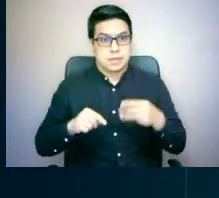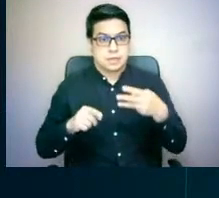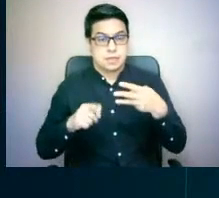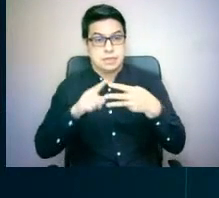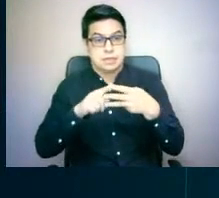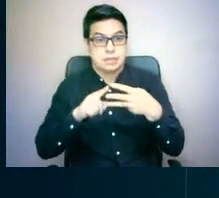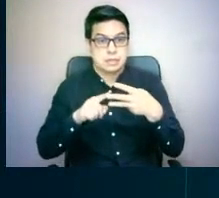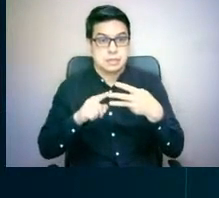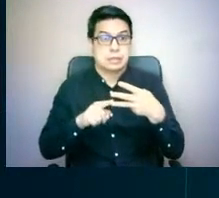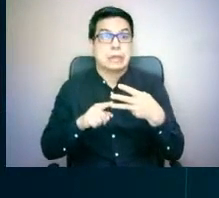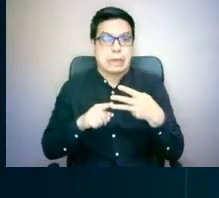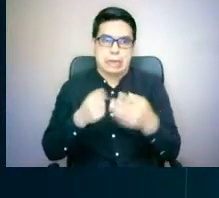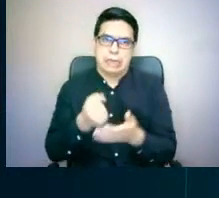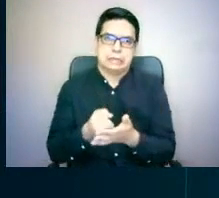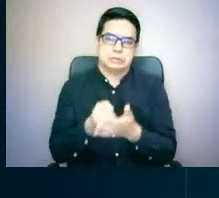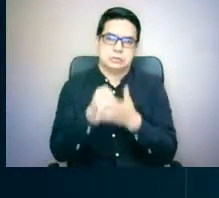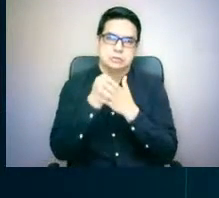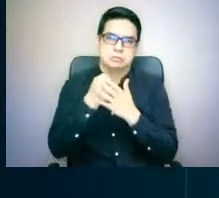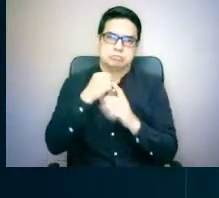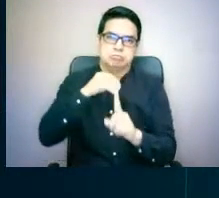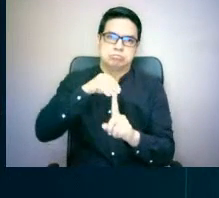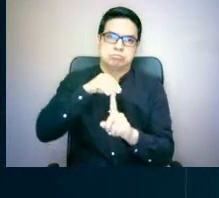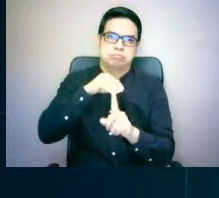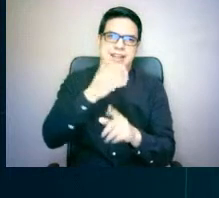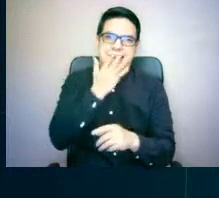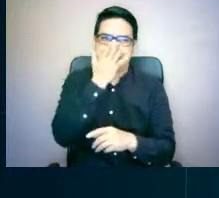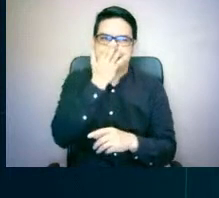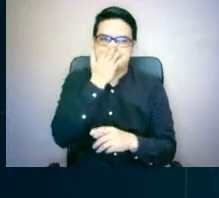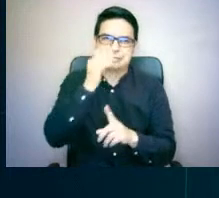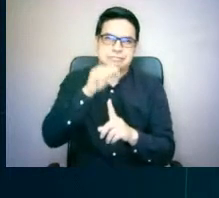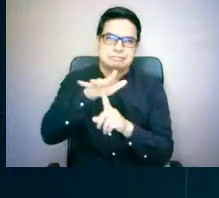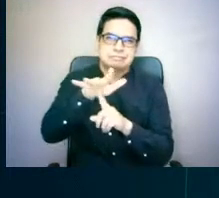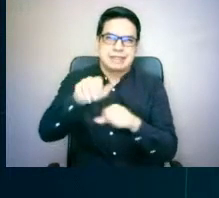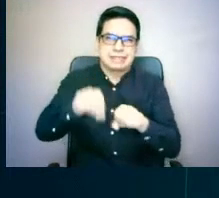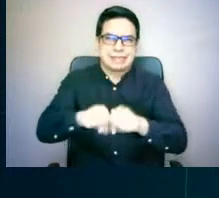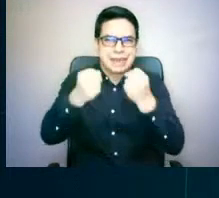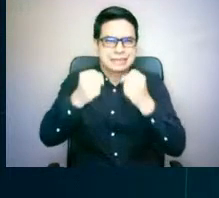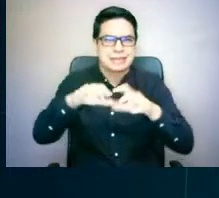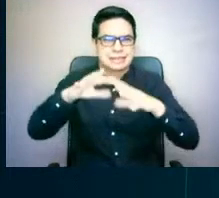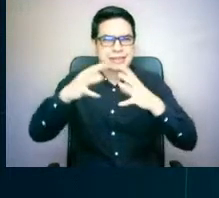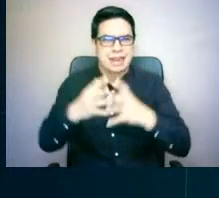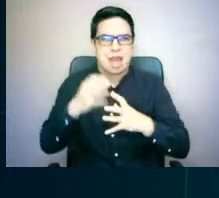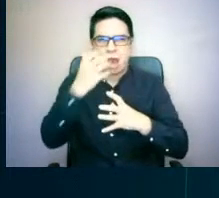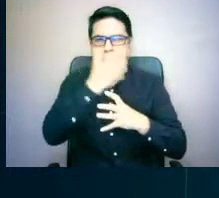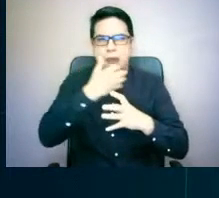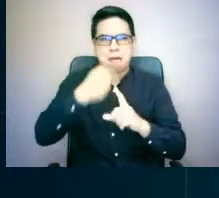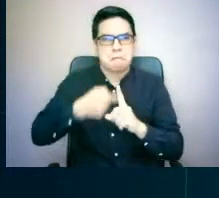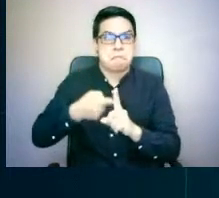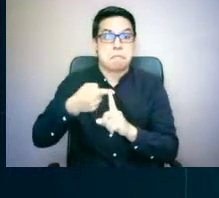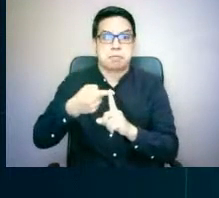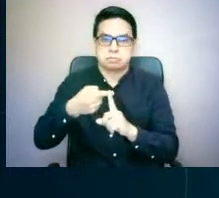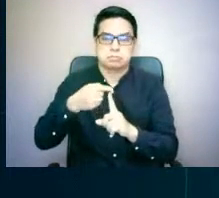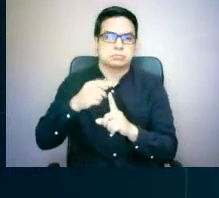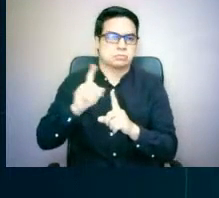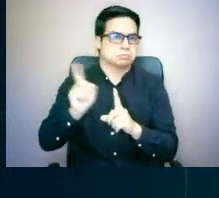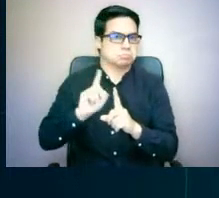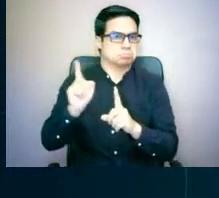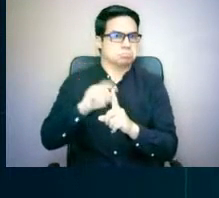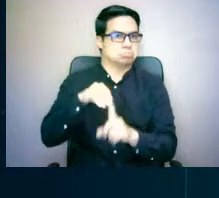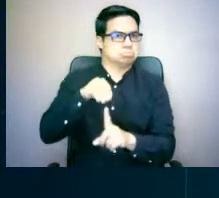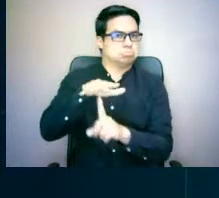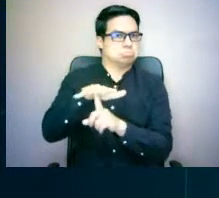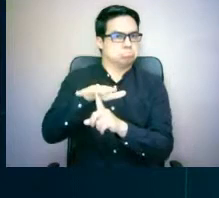vimos efectivamente sí mejoran mucho ese impacto al medio ambiente y mejoran los procesos